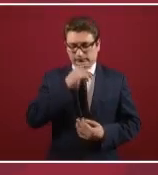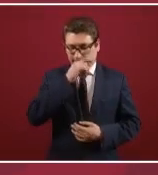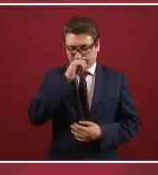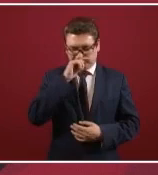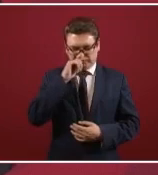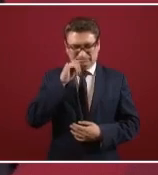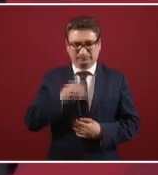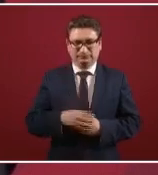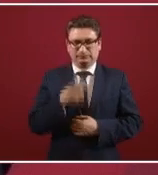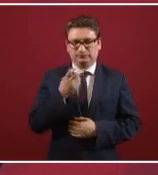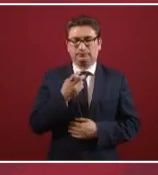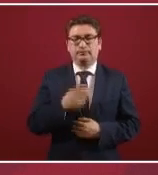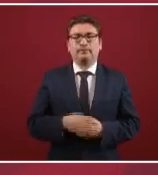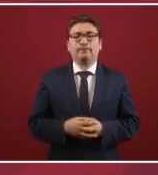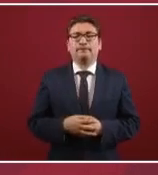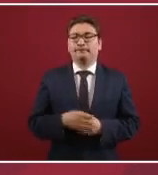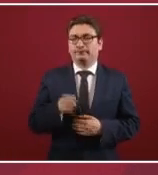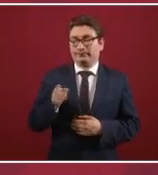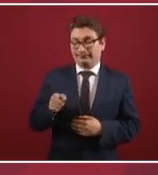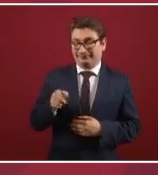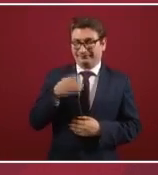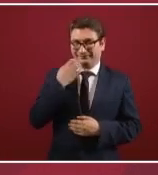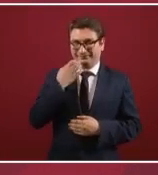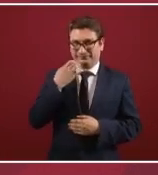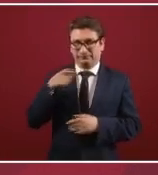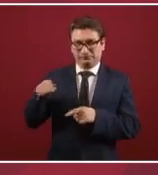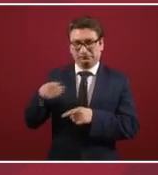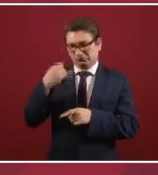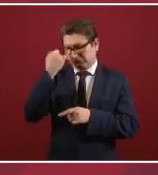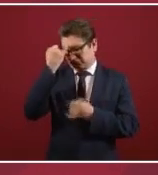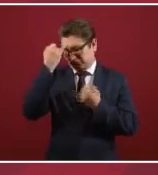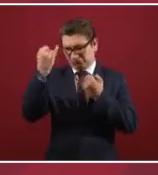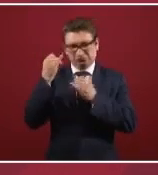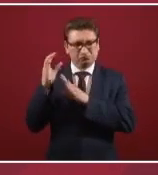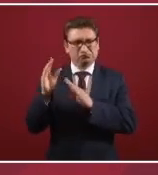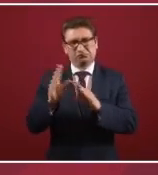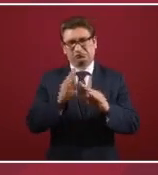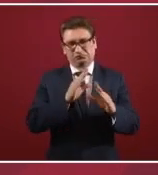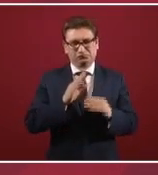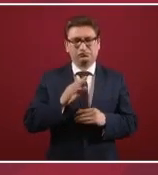que esa escuela de pensamiento neoliberal